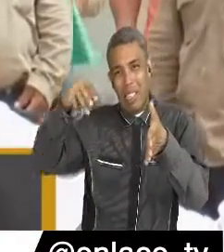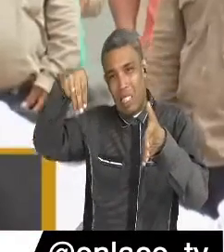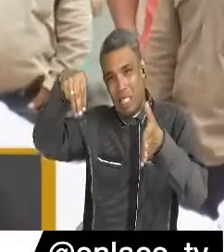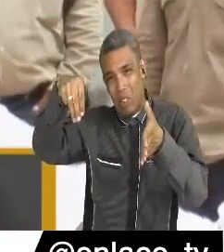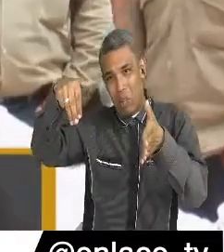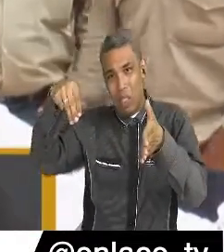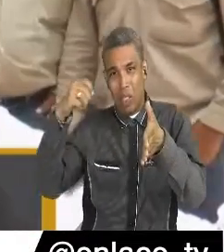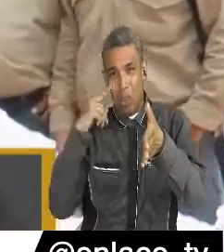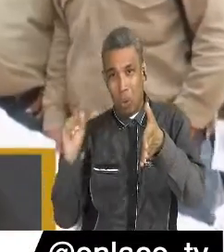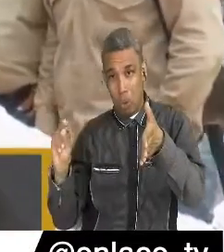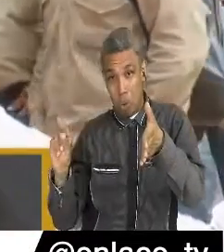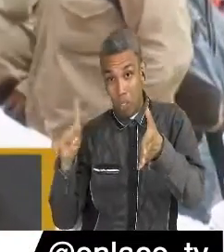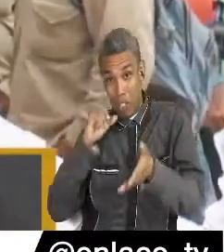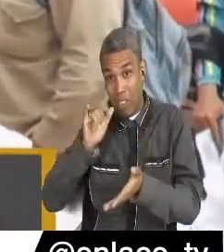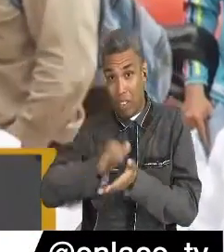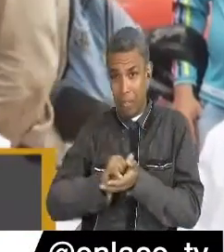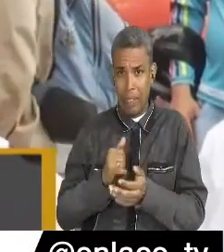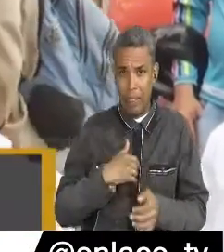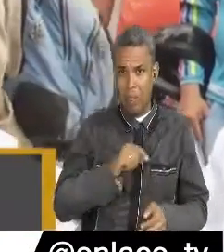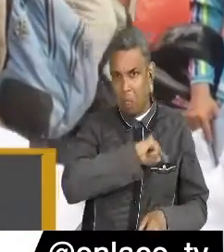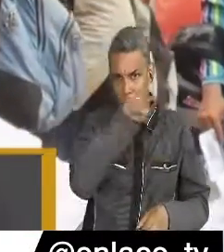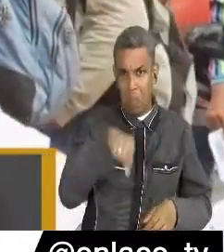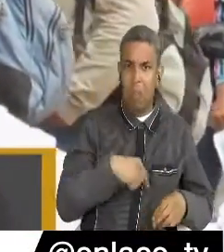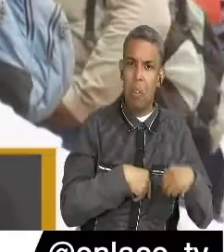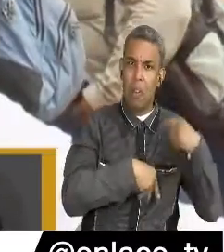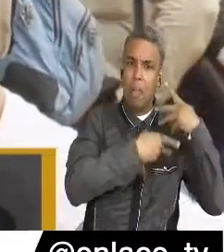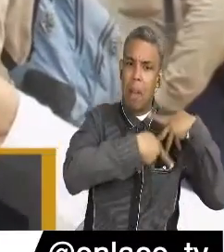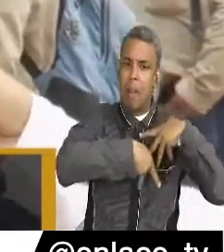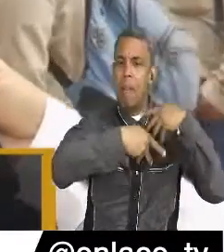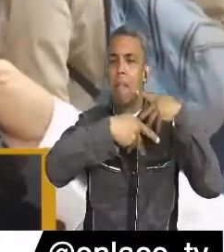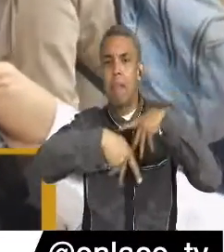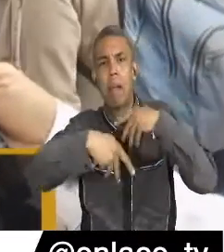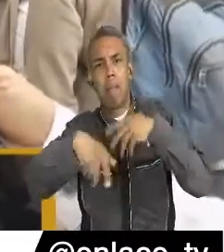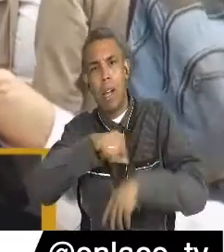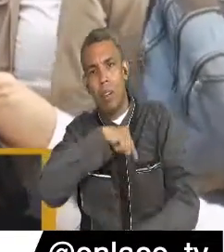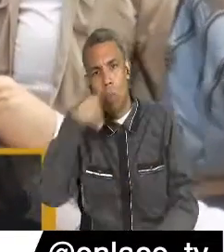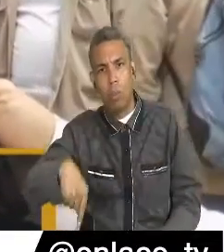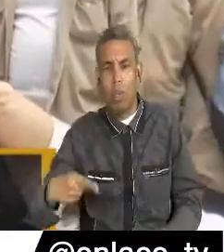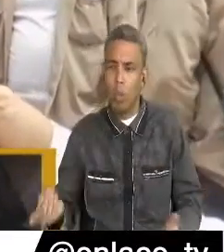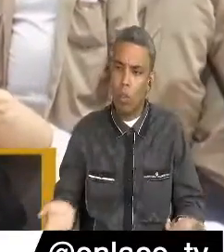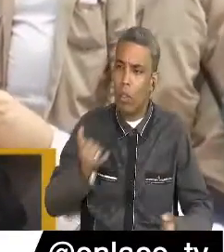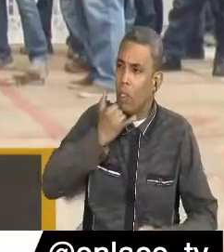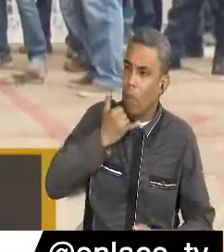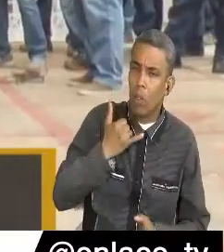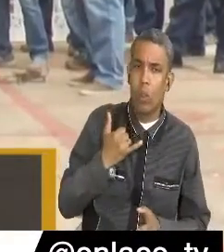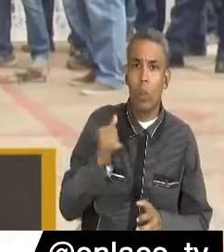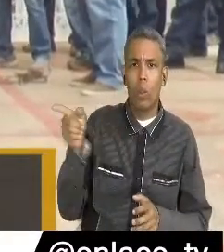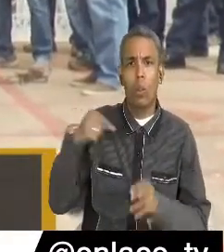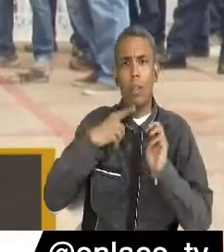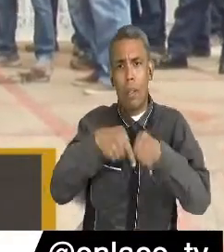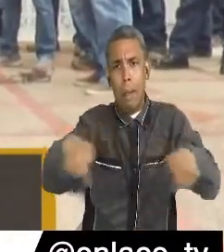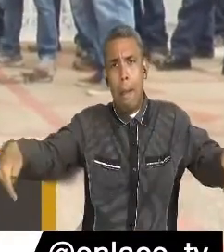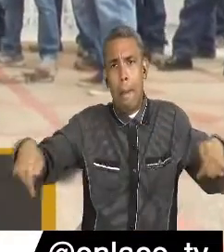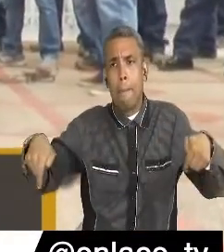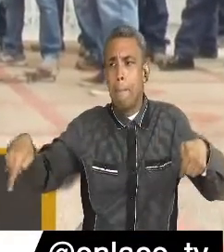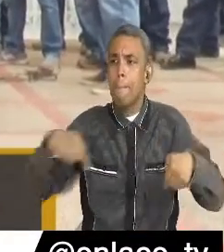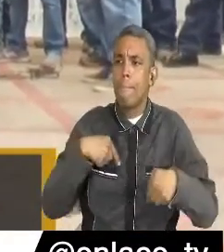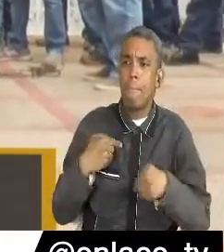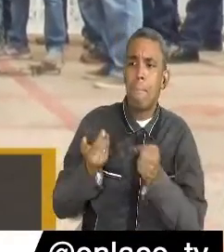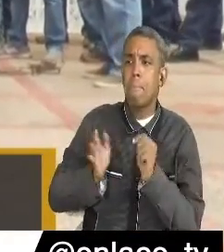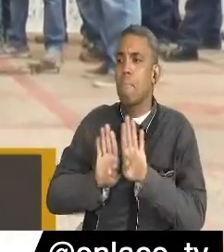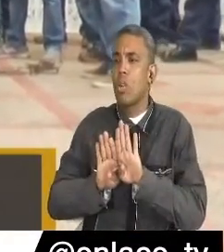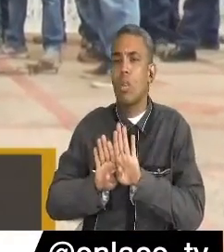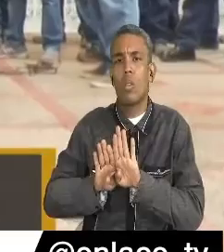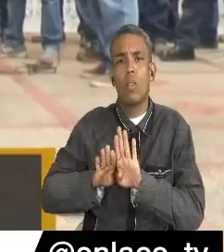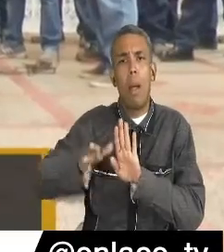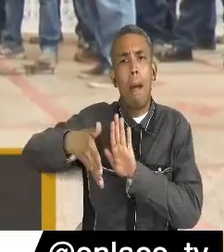hoy veníamos a manifestarle para que responda por el tema de los salarios dejados de pagar a los trabajadores. Los trabajadores denuncian que